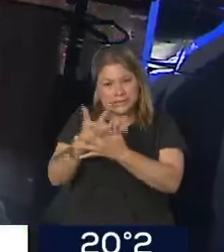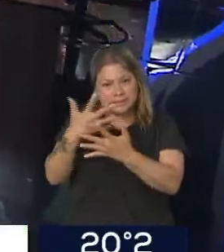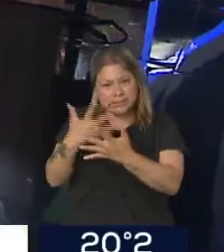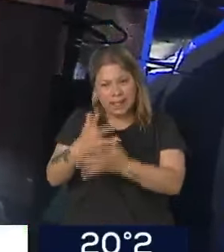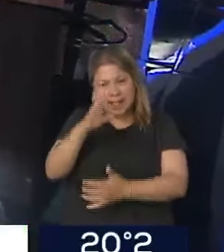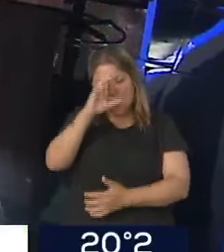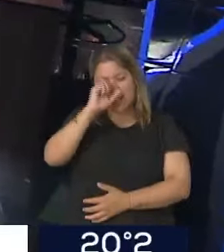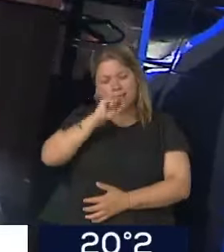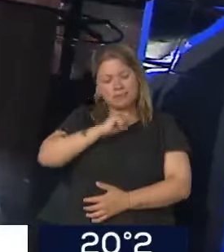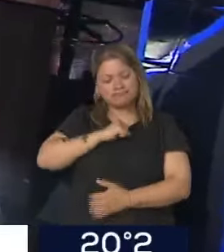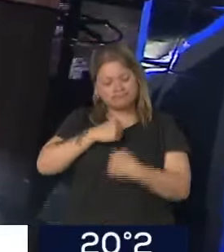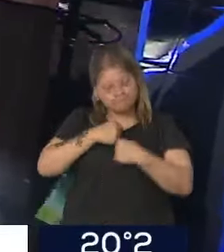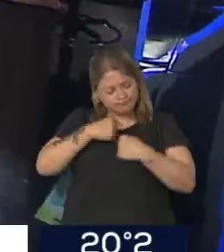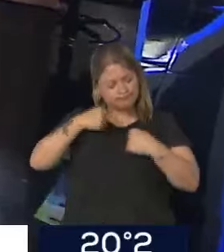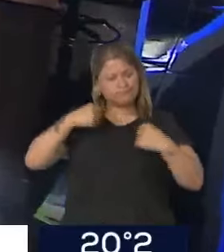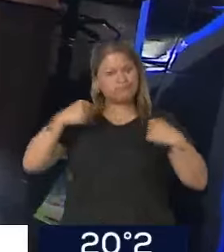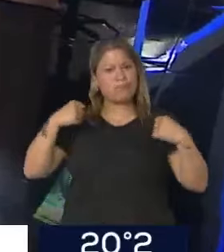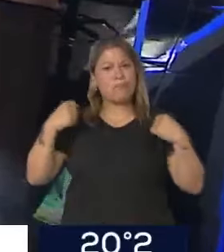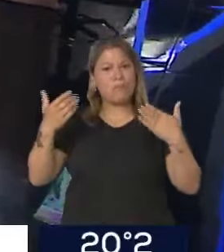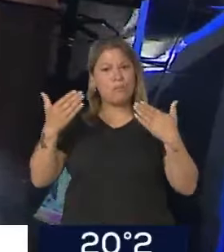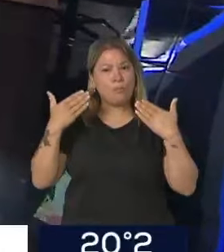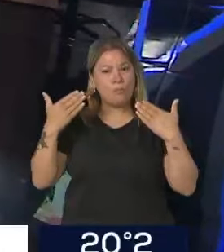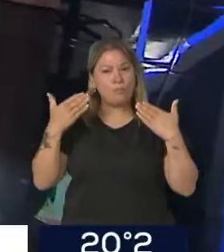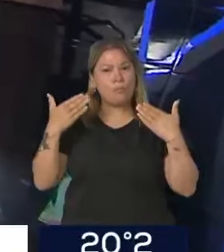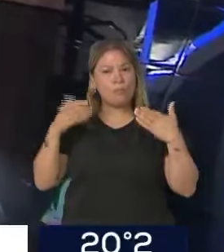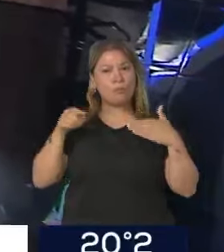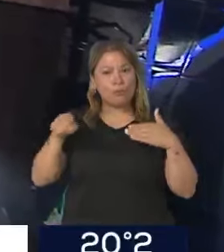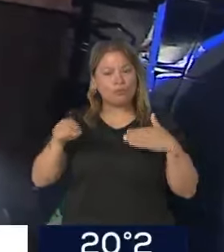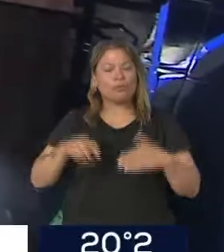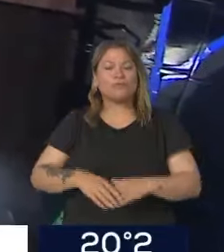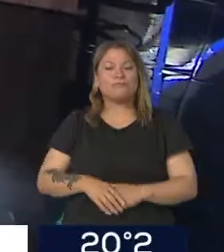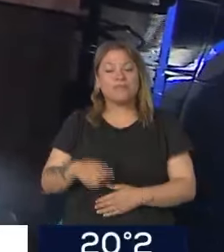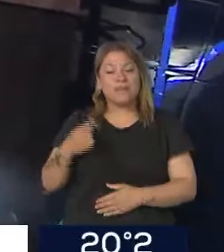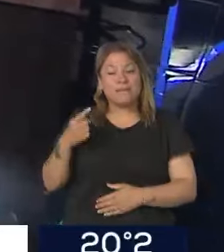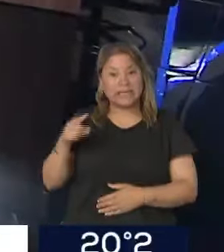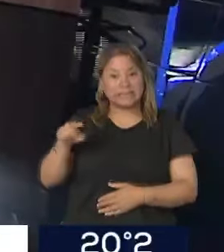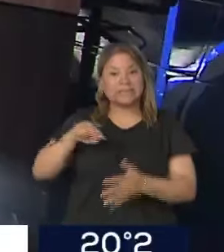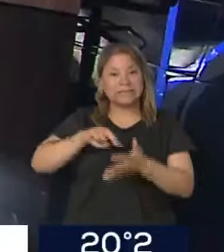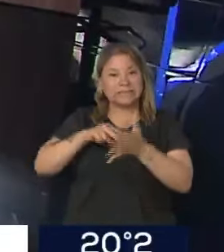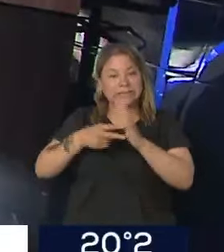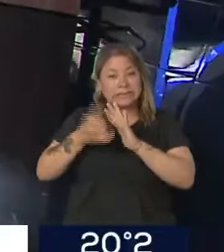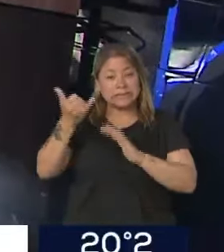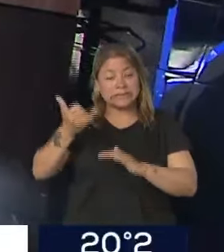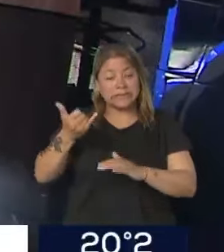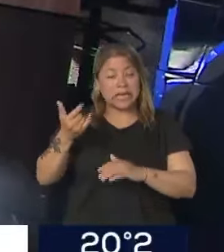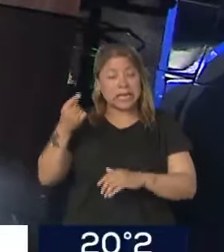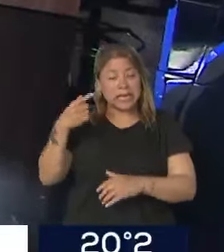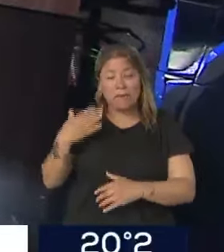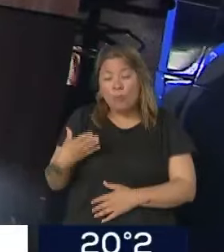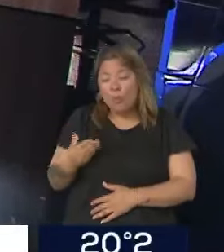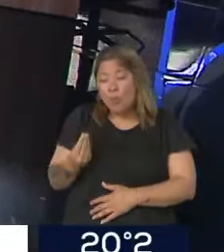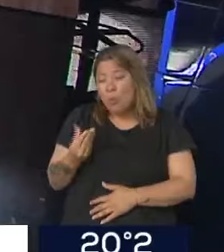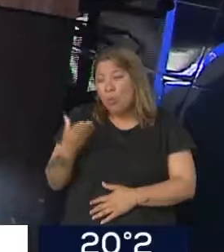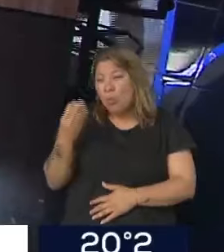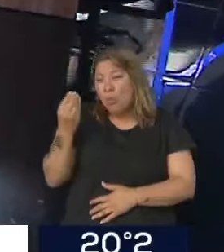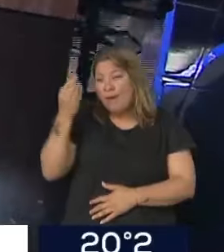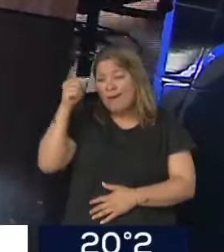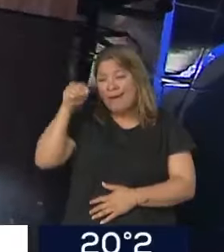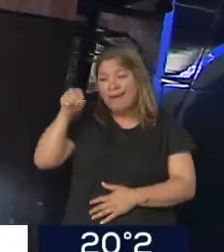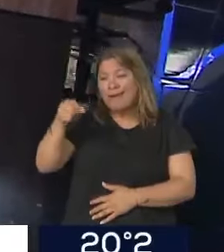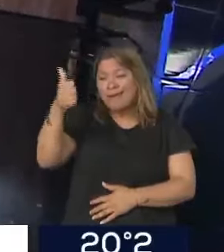que desde la cunita ya lo tenía. Sin embargo, y a pesar de haber sufrido en muchas ocasiones lo que